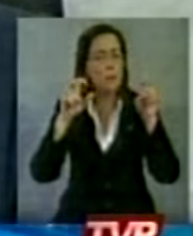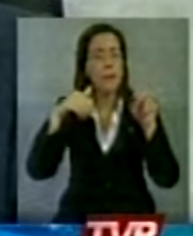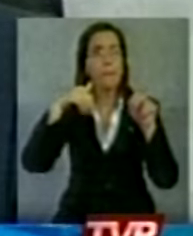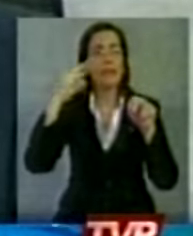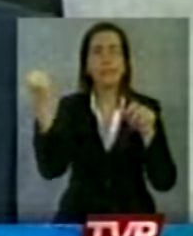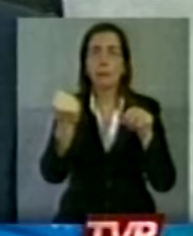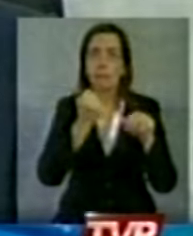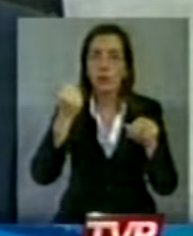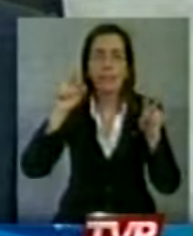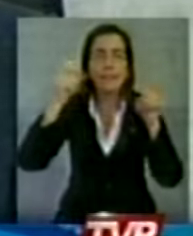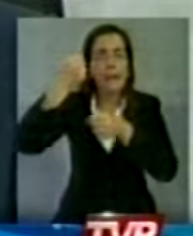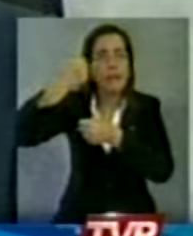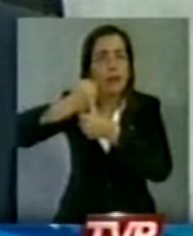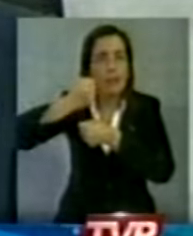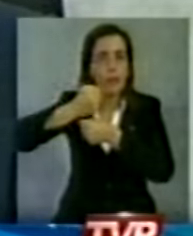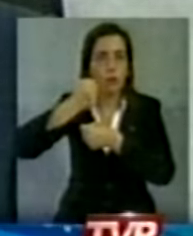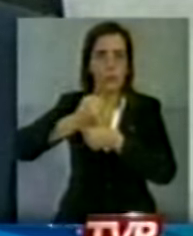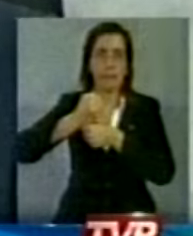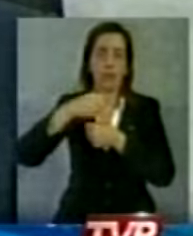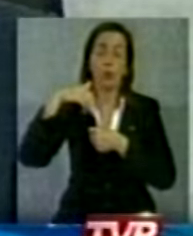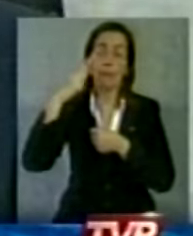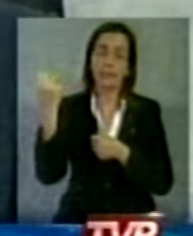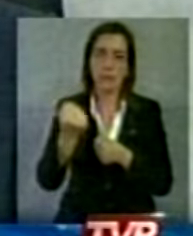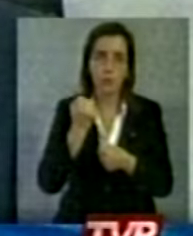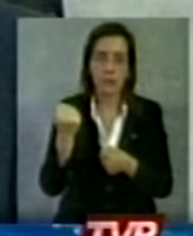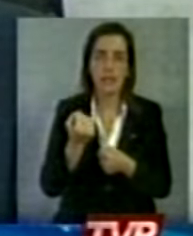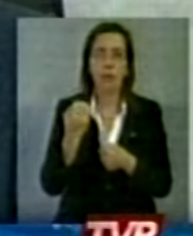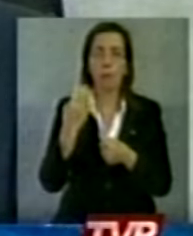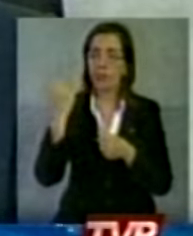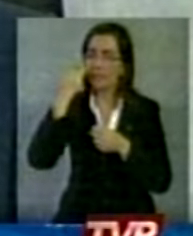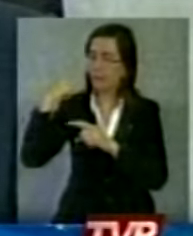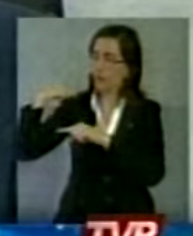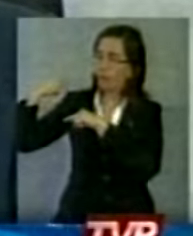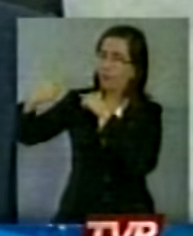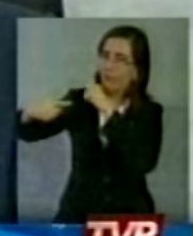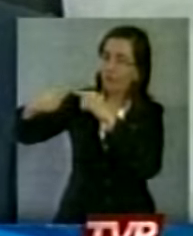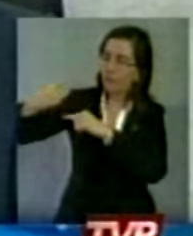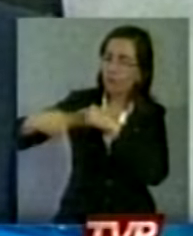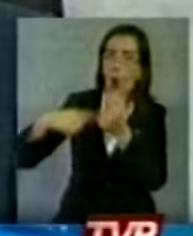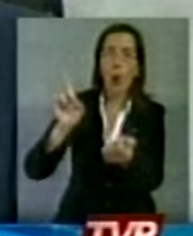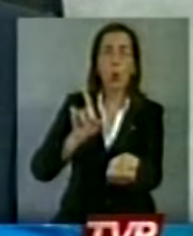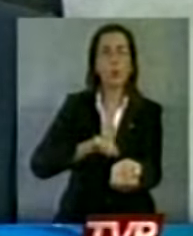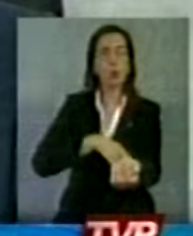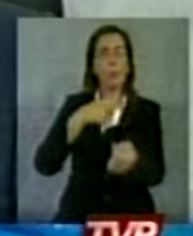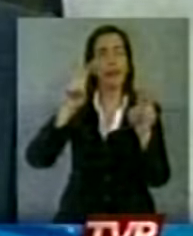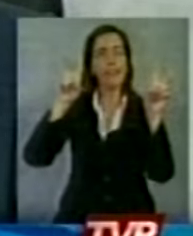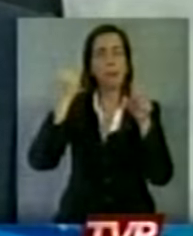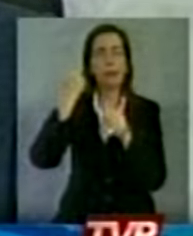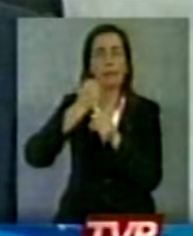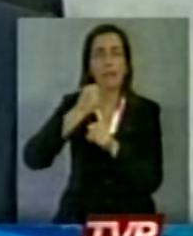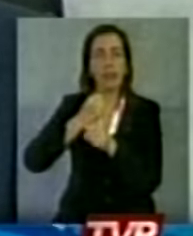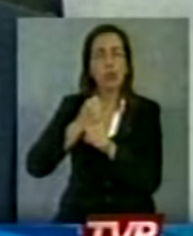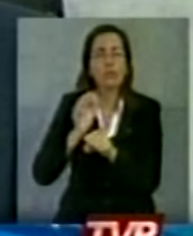esencial que es el trabajo. Somos herederos de una tradición política por la que